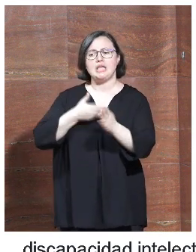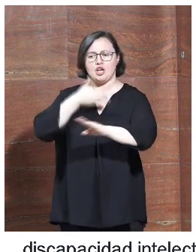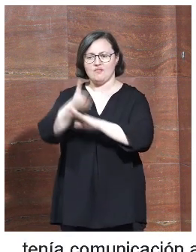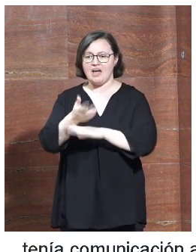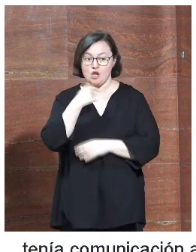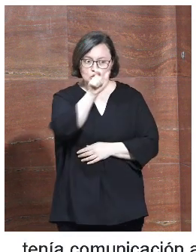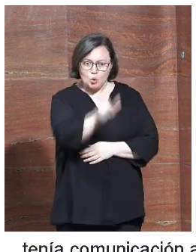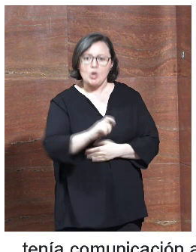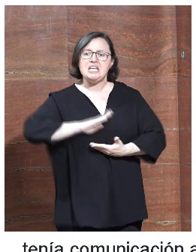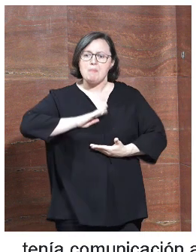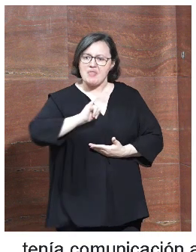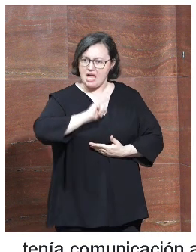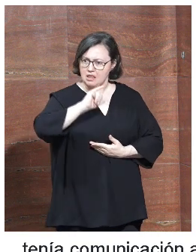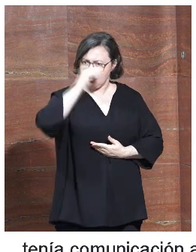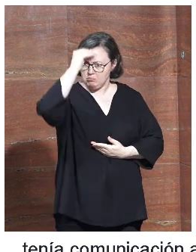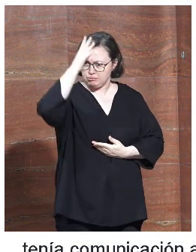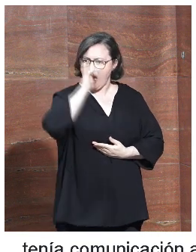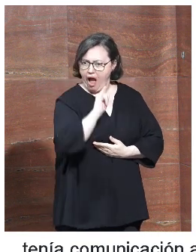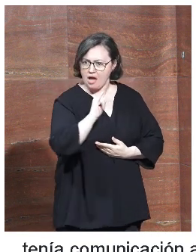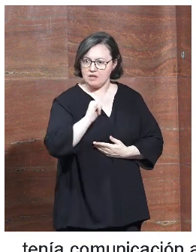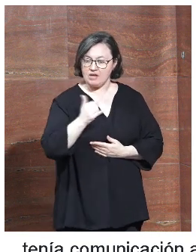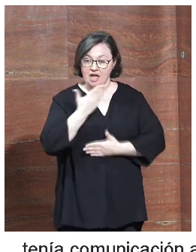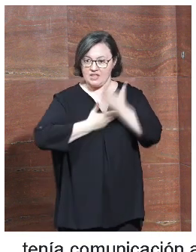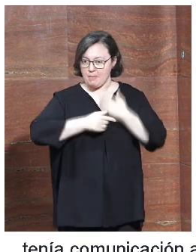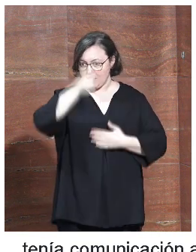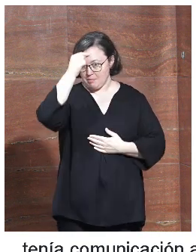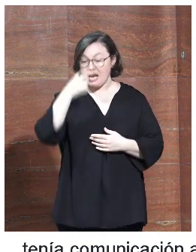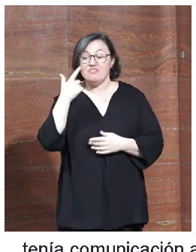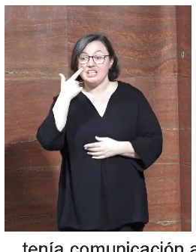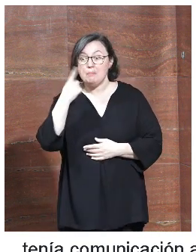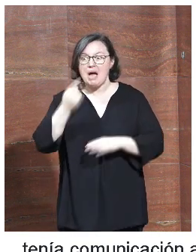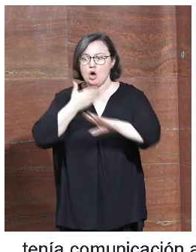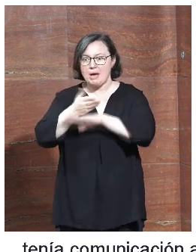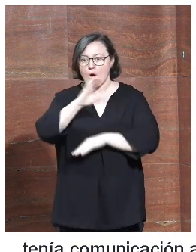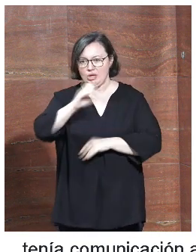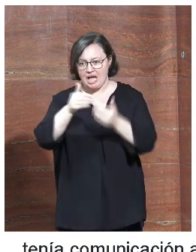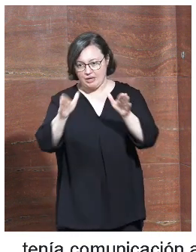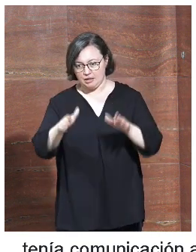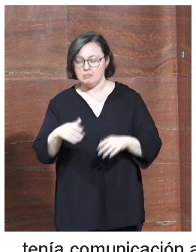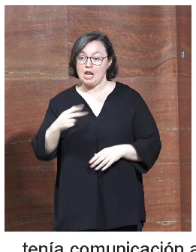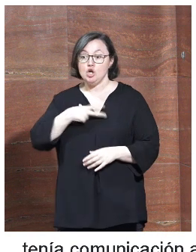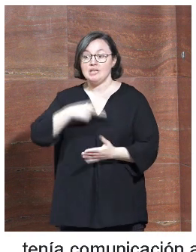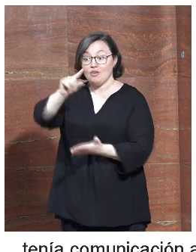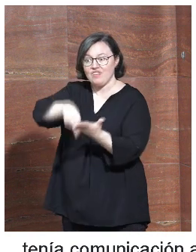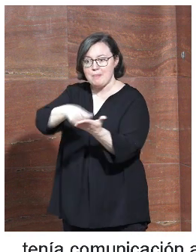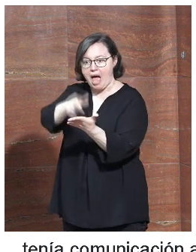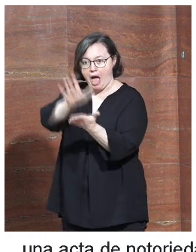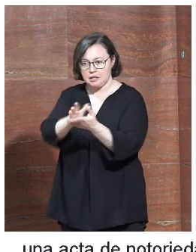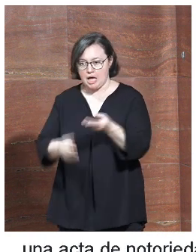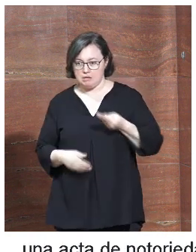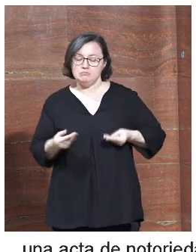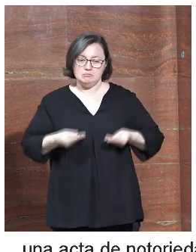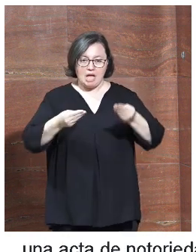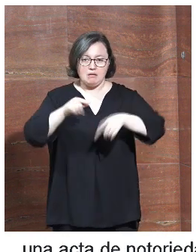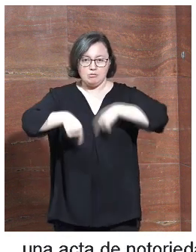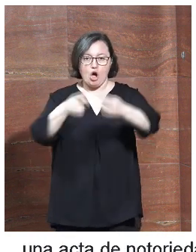que diga que tú tienes capacidad intelectual para abrir la cuenta corriente, ¿eh? Llevamos ese acta y el banco nos dijo que tampoco,